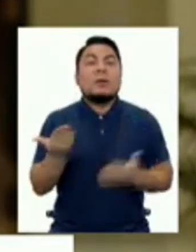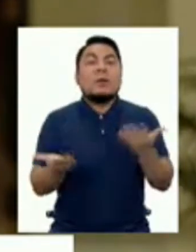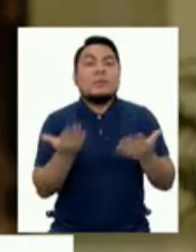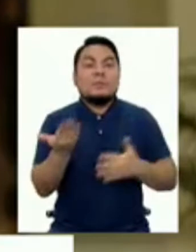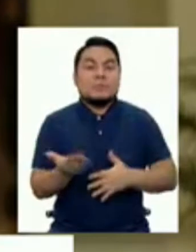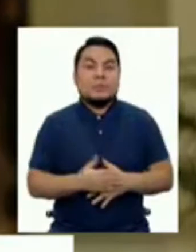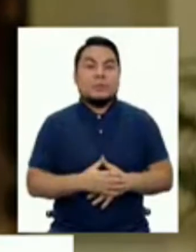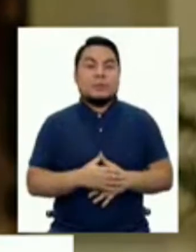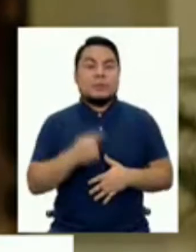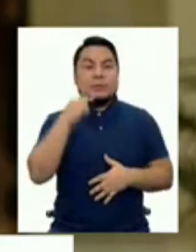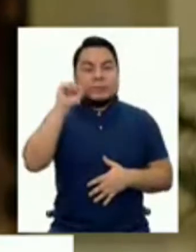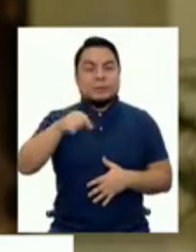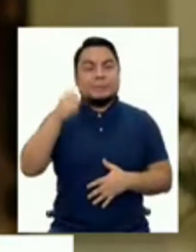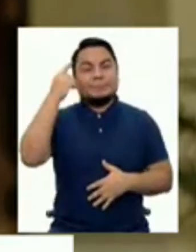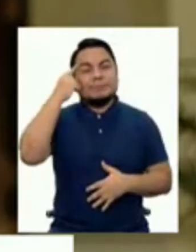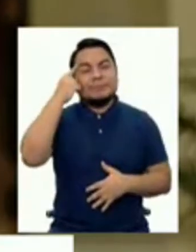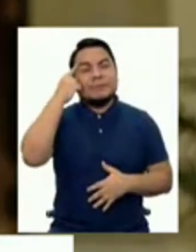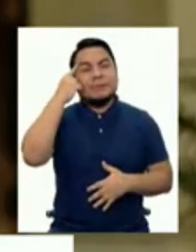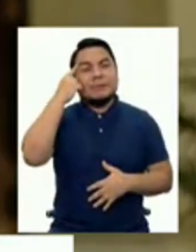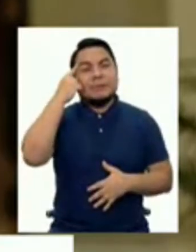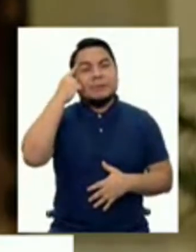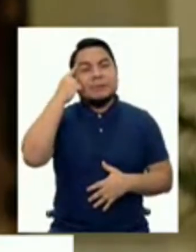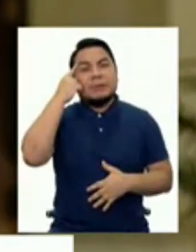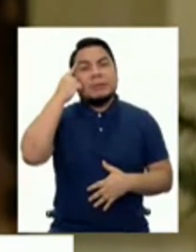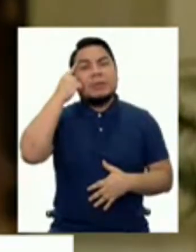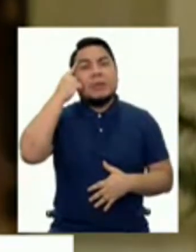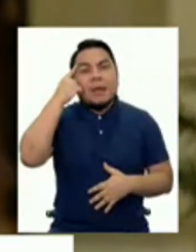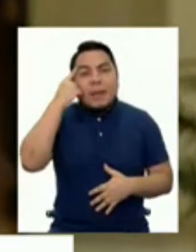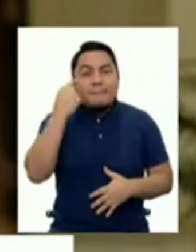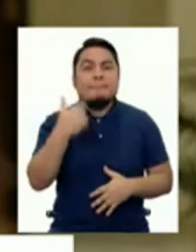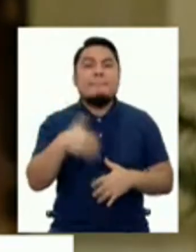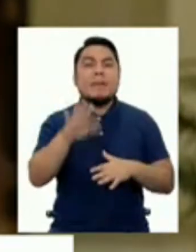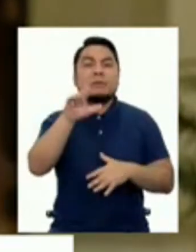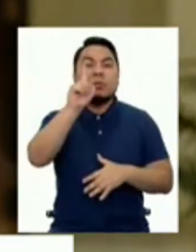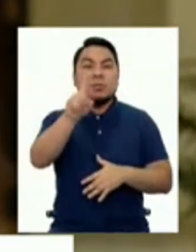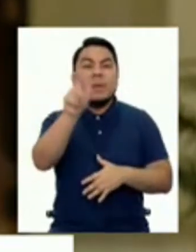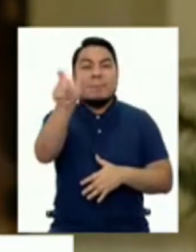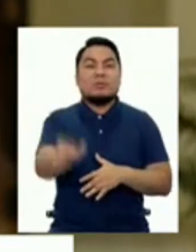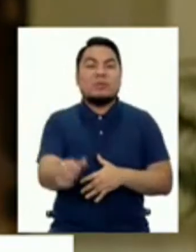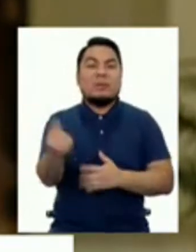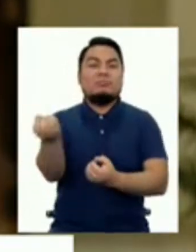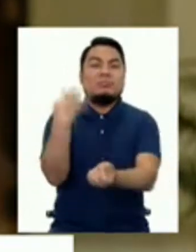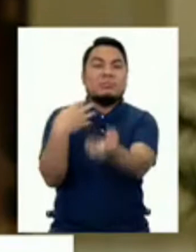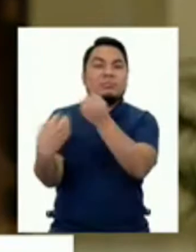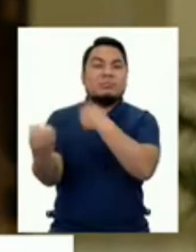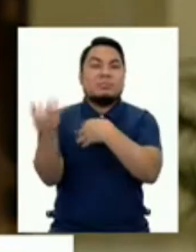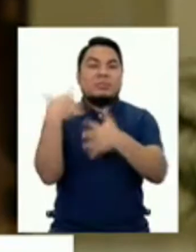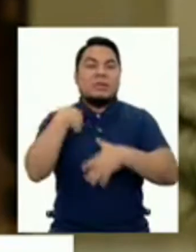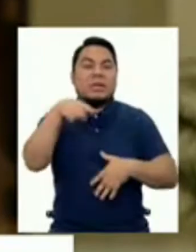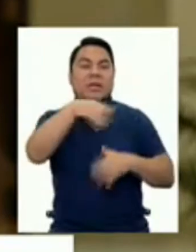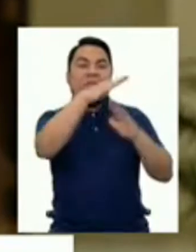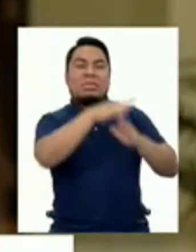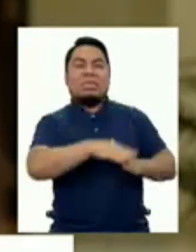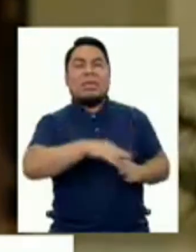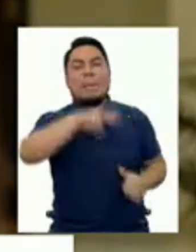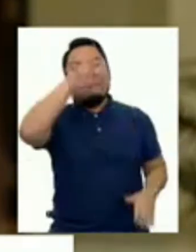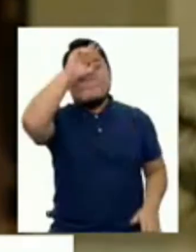pesar que más de uno en sus comentarios quisiera ver como un